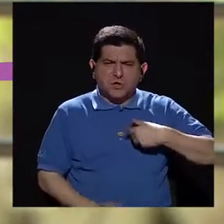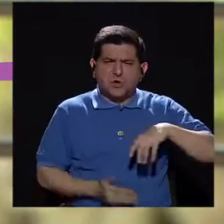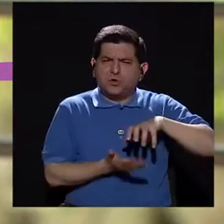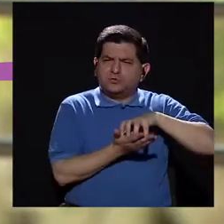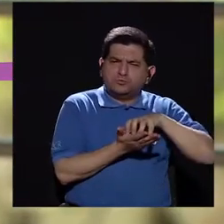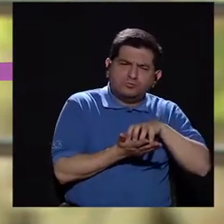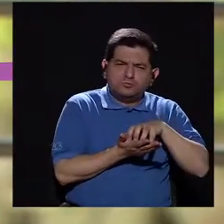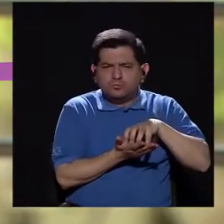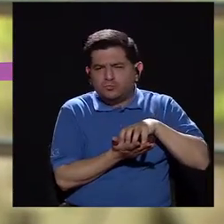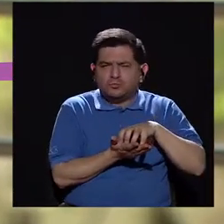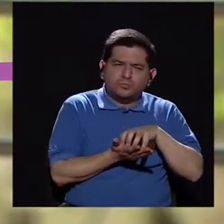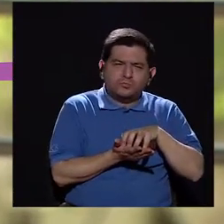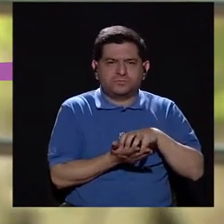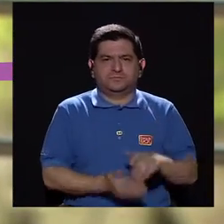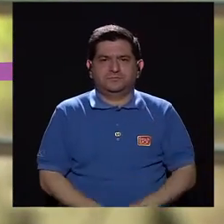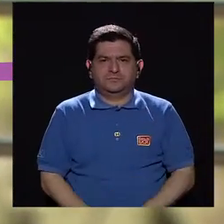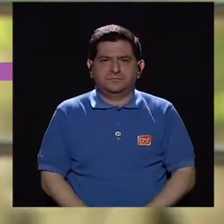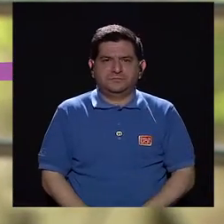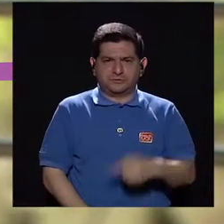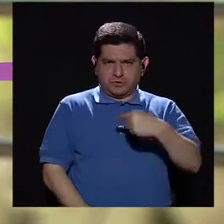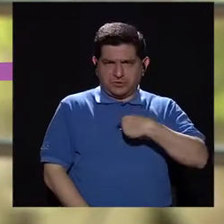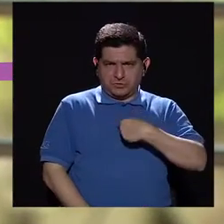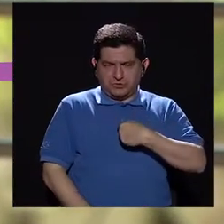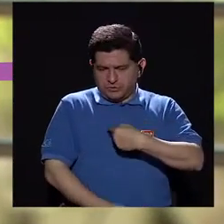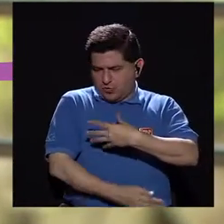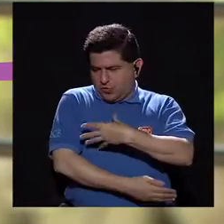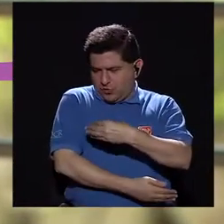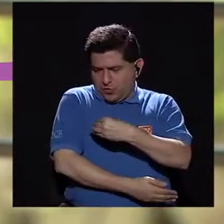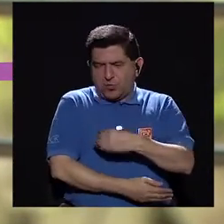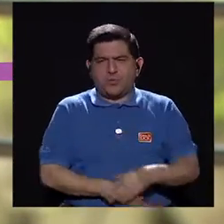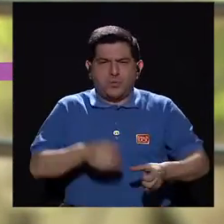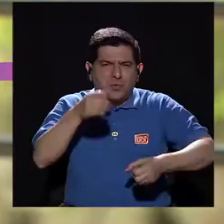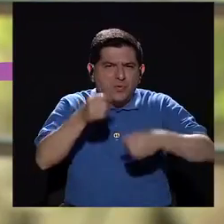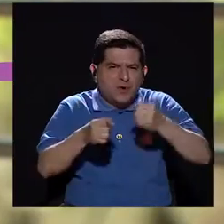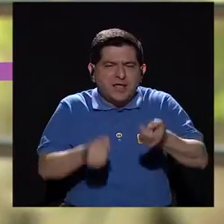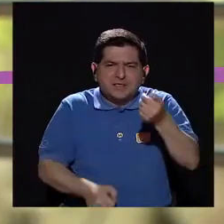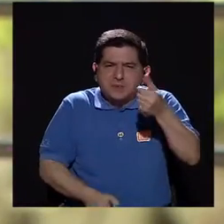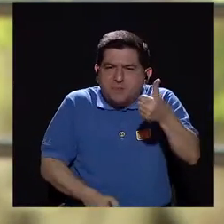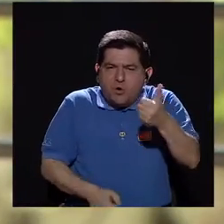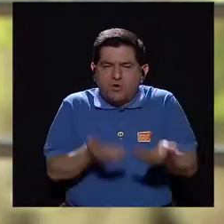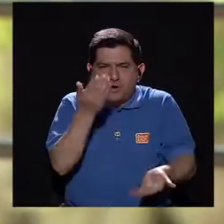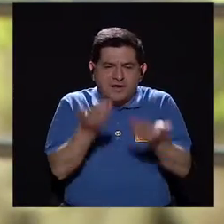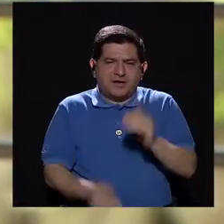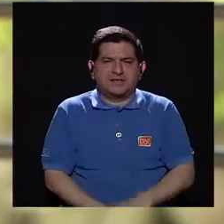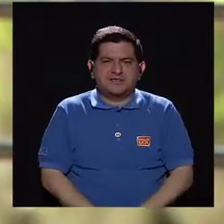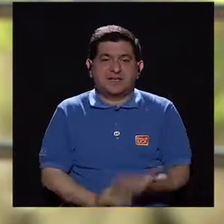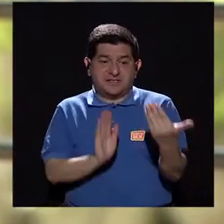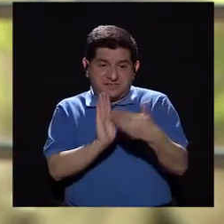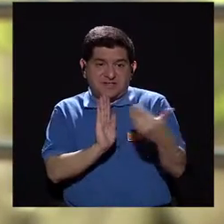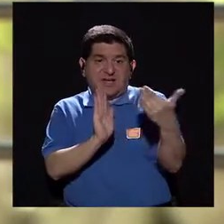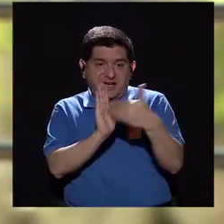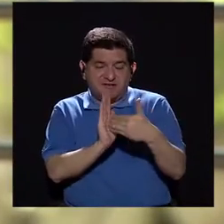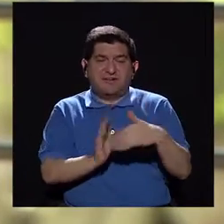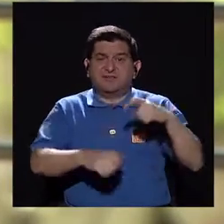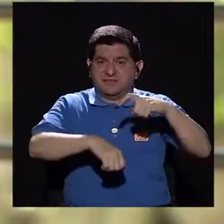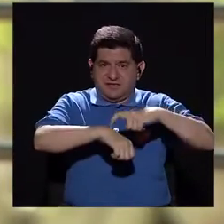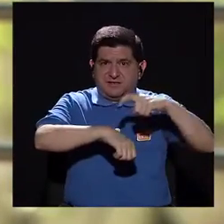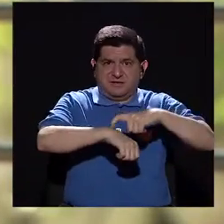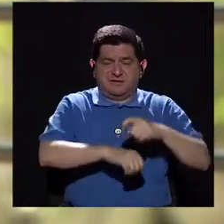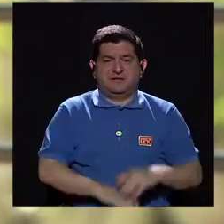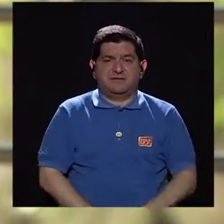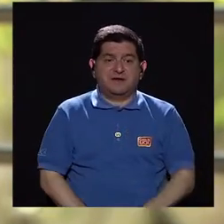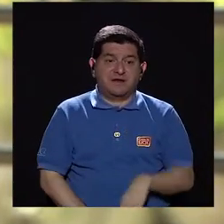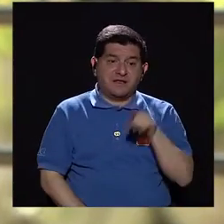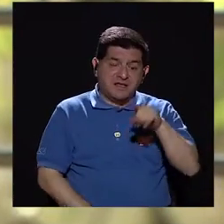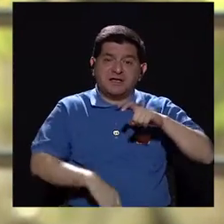comienzo a dudar de que la leche que estoy produciendo es poca, podemos interferir en la producción y ahí